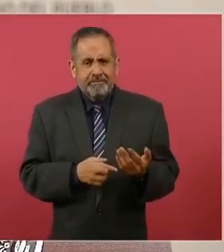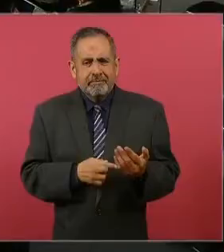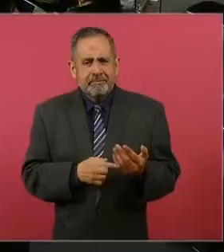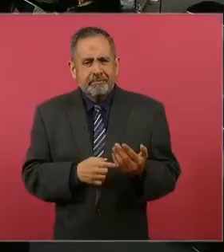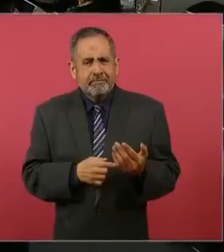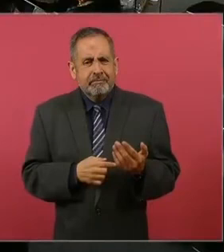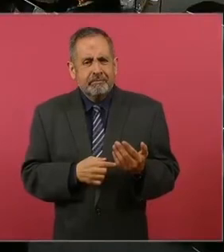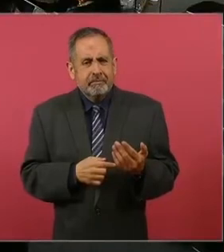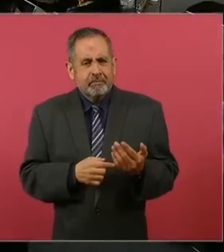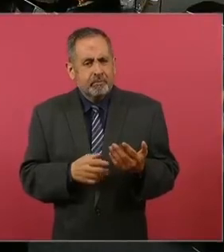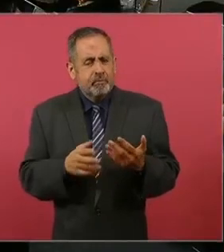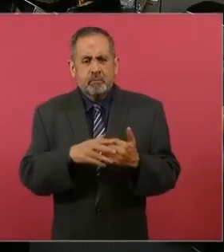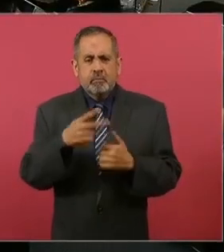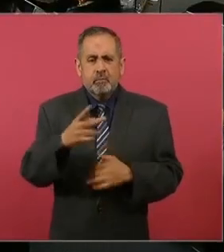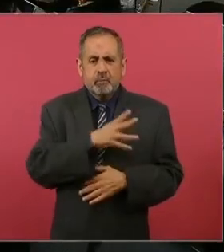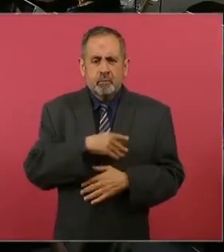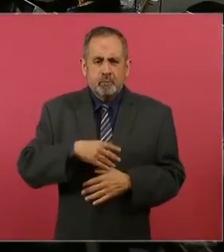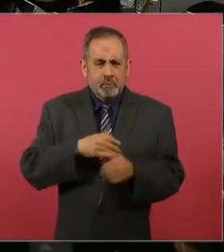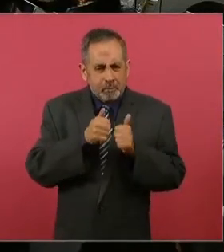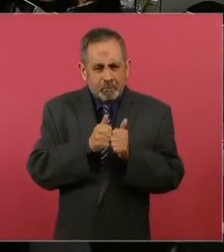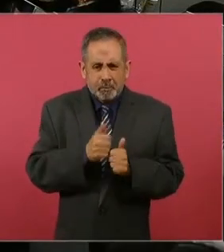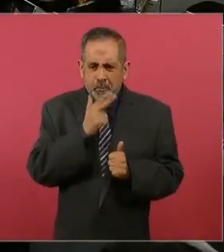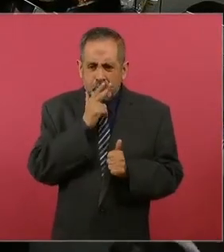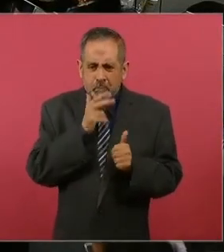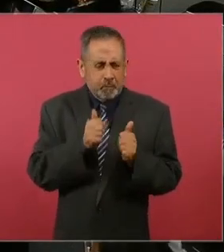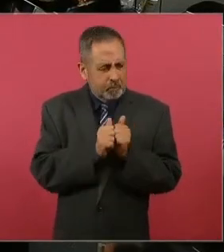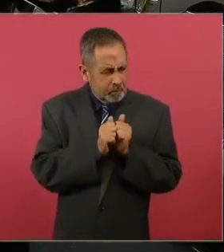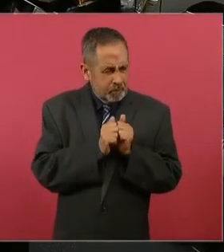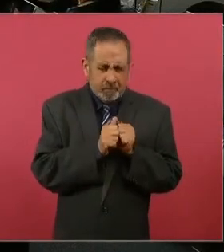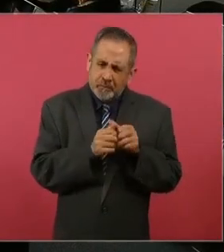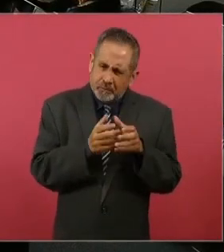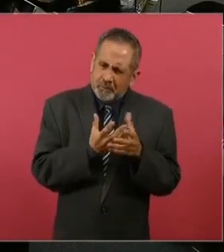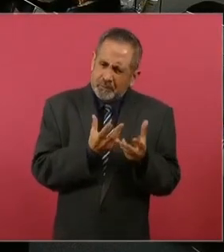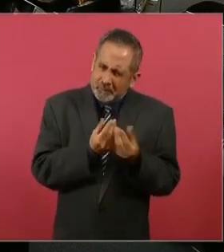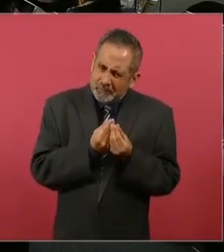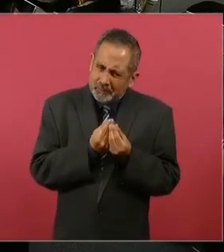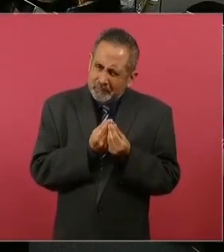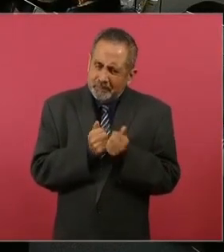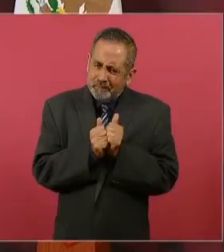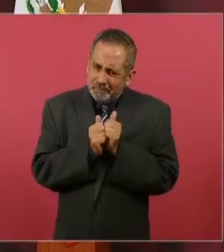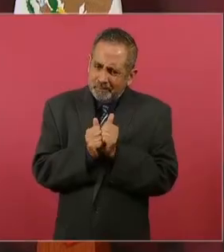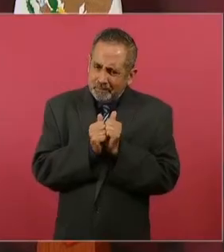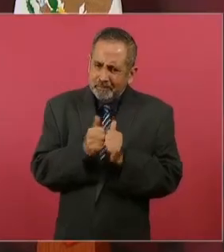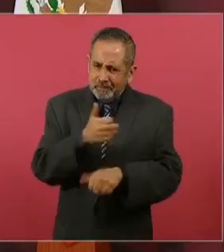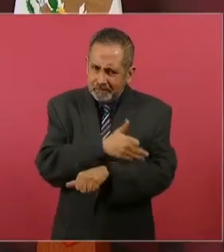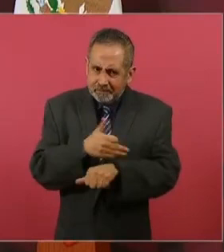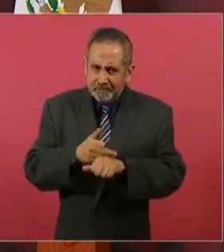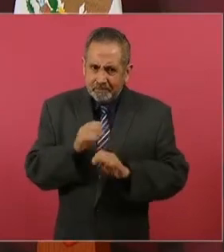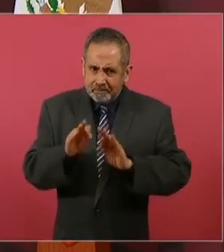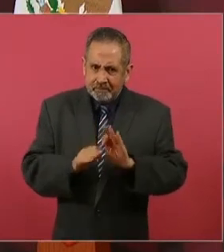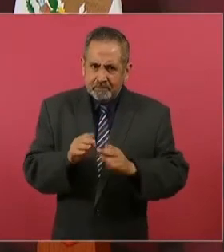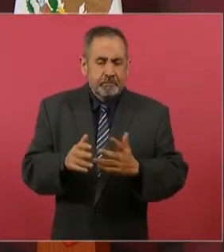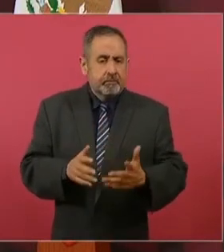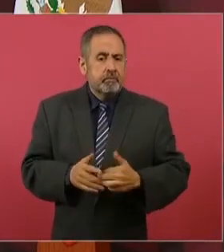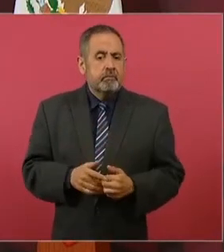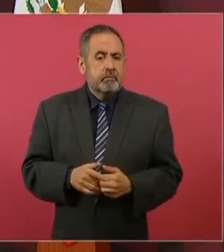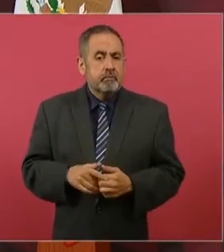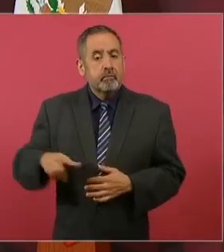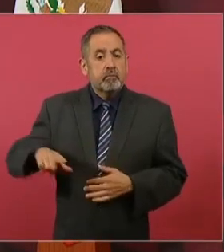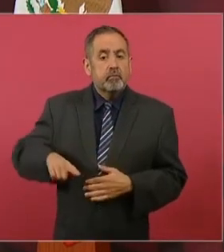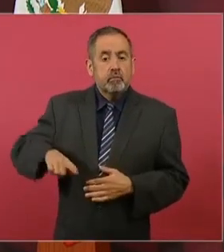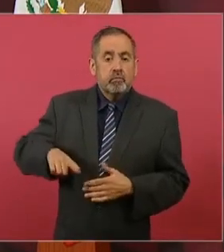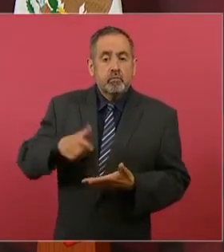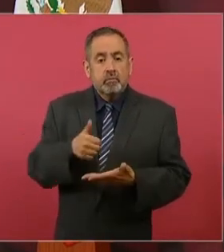que mantengan más tiempo a sus hijos en el núcleo familiar y que incluso el gobierno